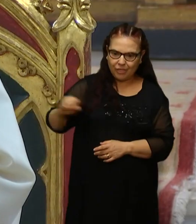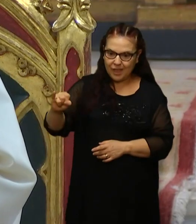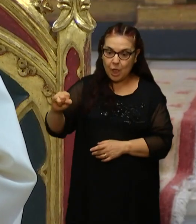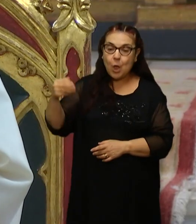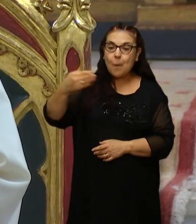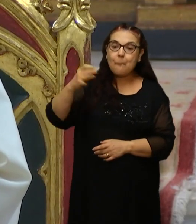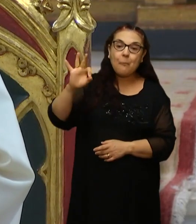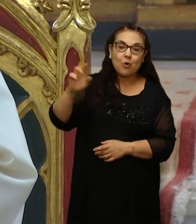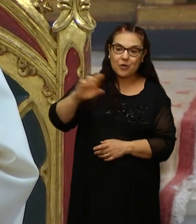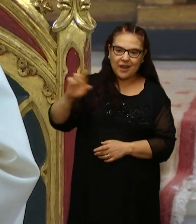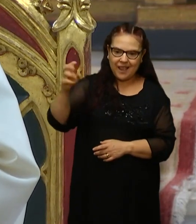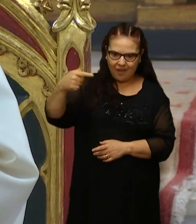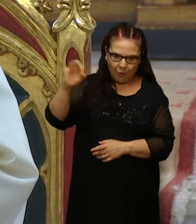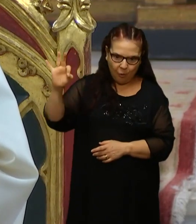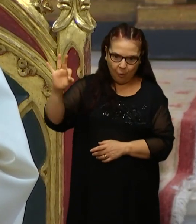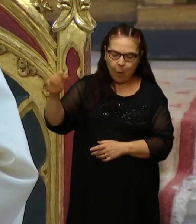ahí el Papa